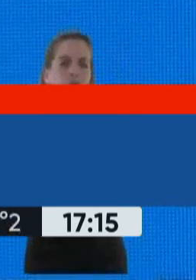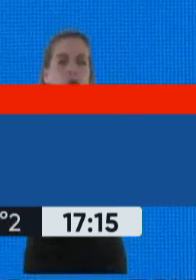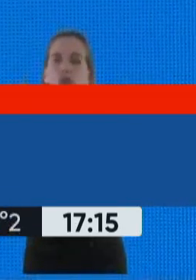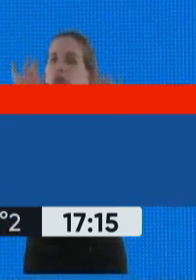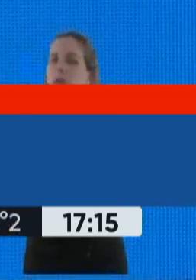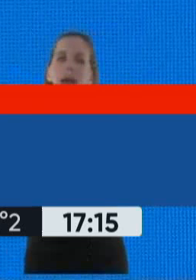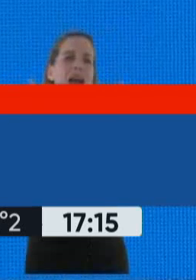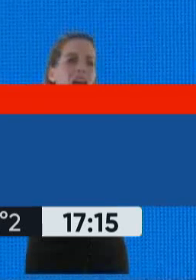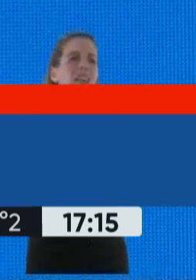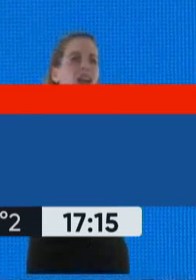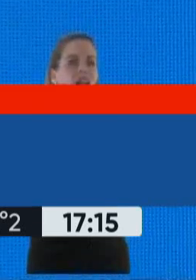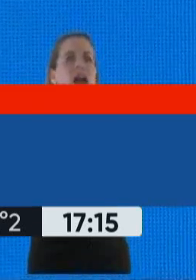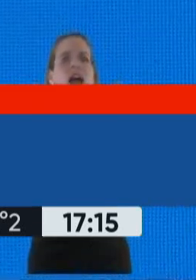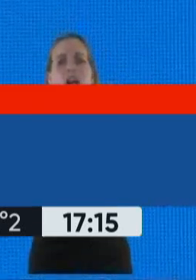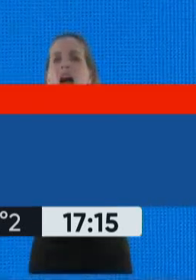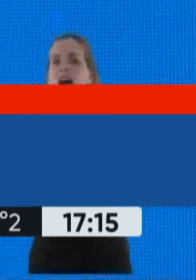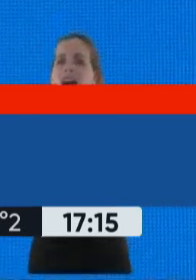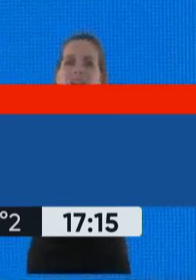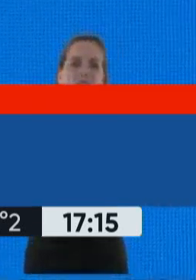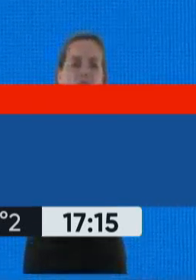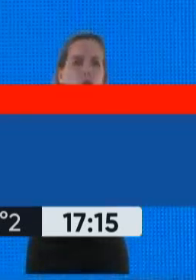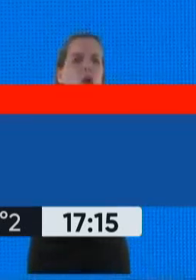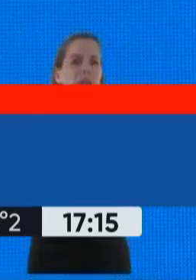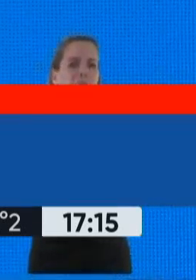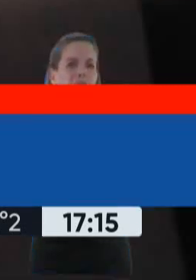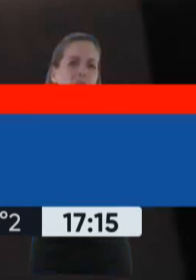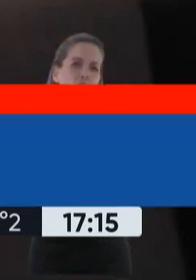persona que tuvo que cerrar el museo